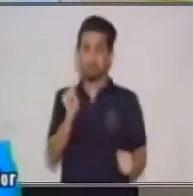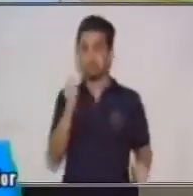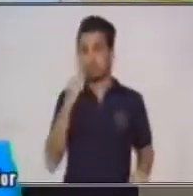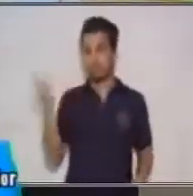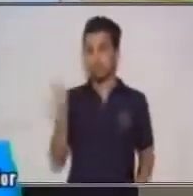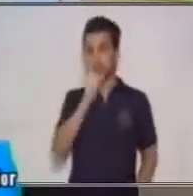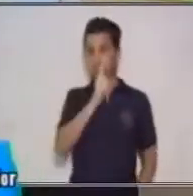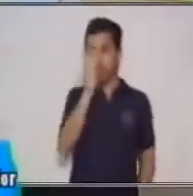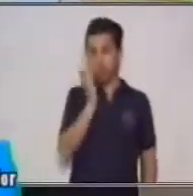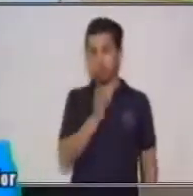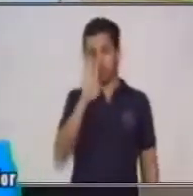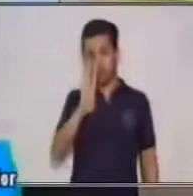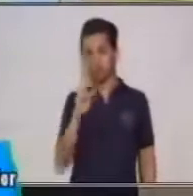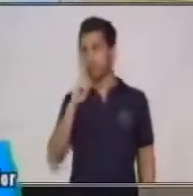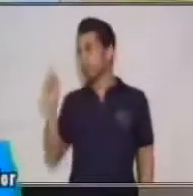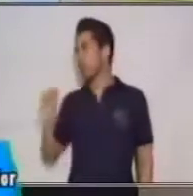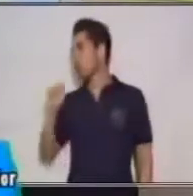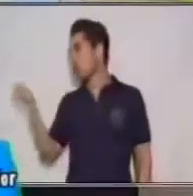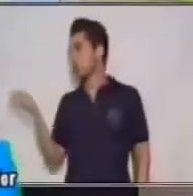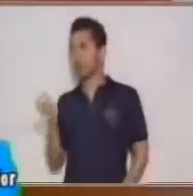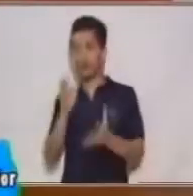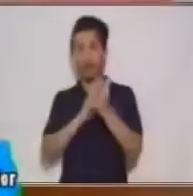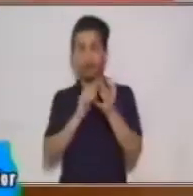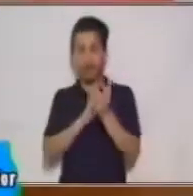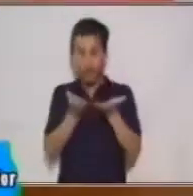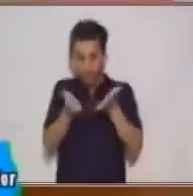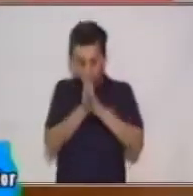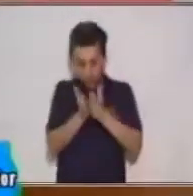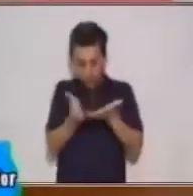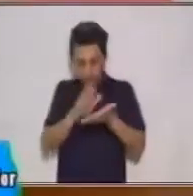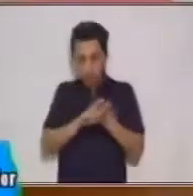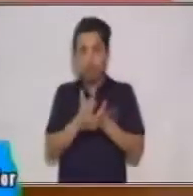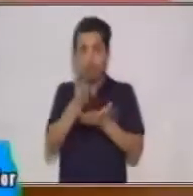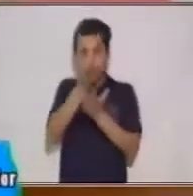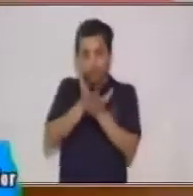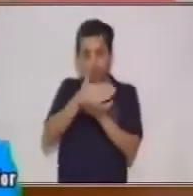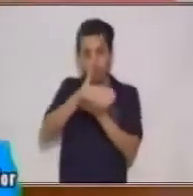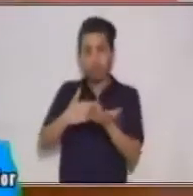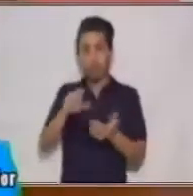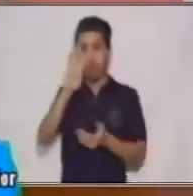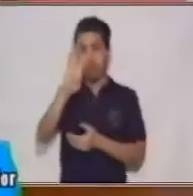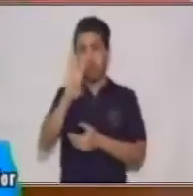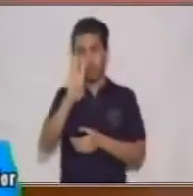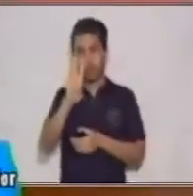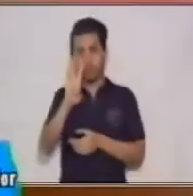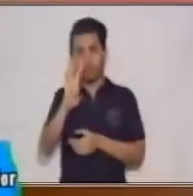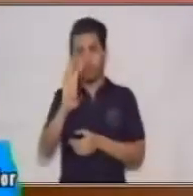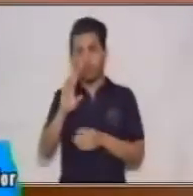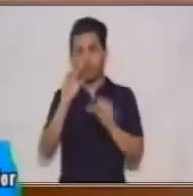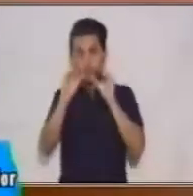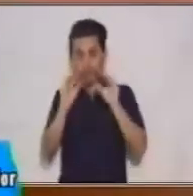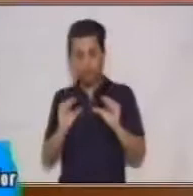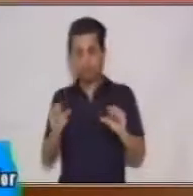Y voy a hacer lo mismo. La voy a dividir en cuatro partes iguales.